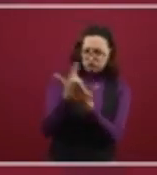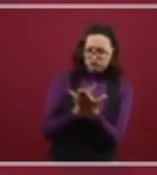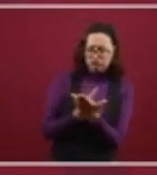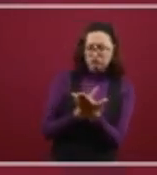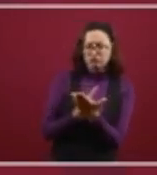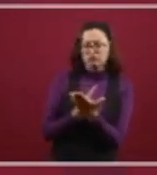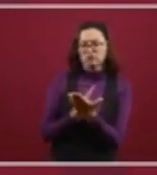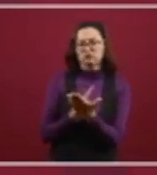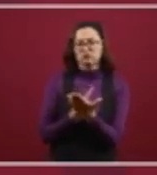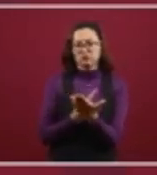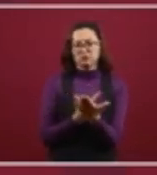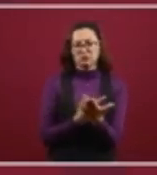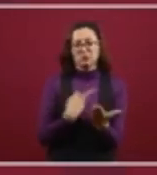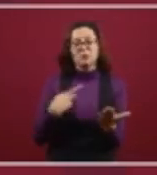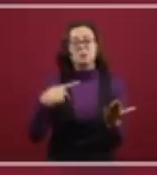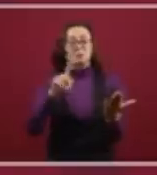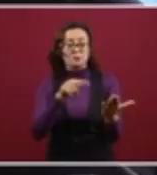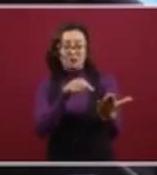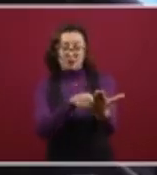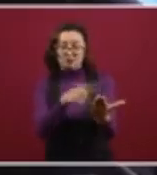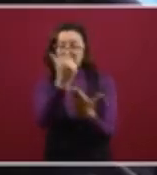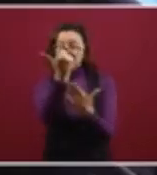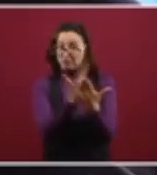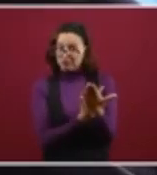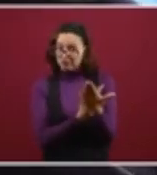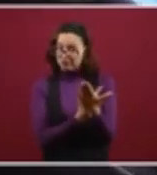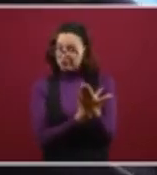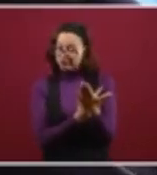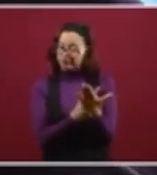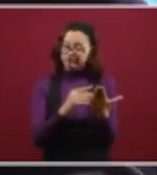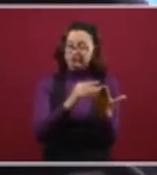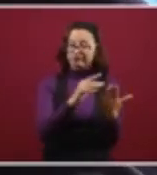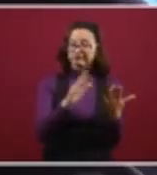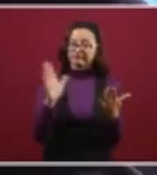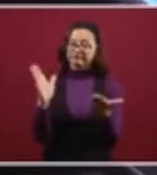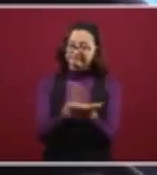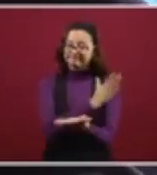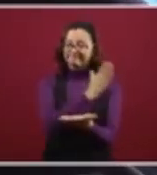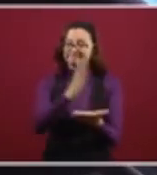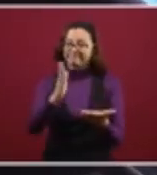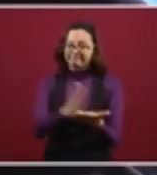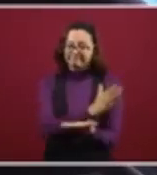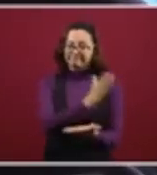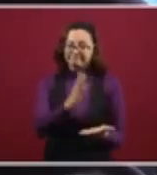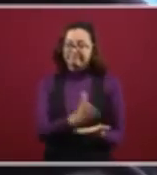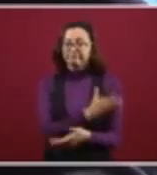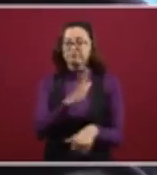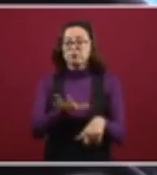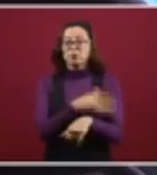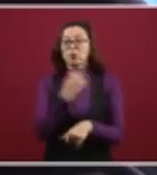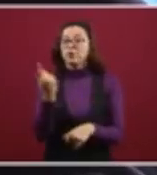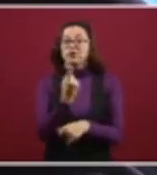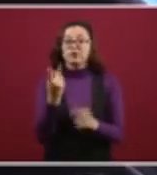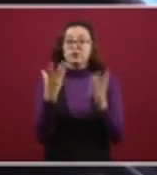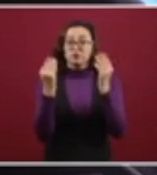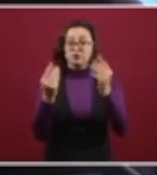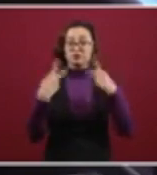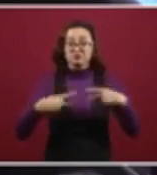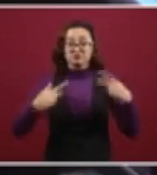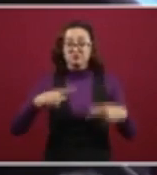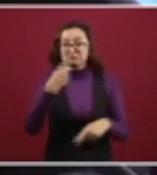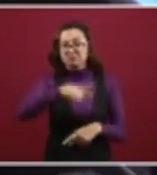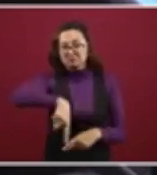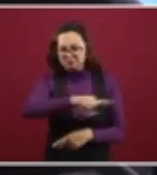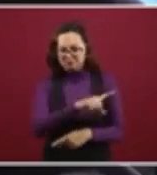Sin embargo, este ha venido modificándose porque muchos agricultores no tienen la forma de